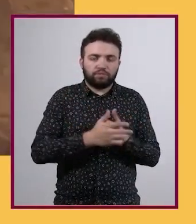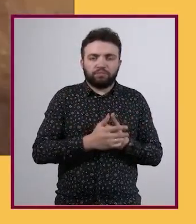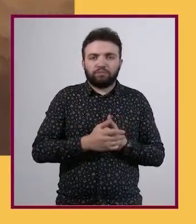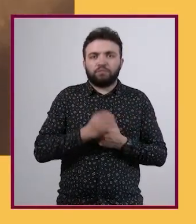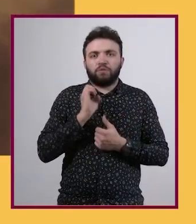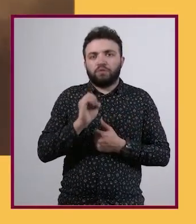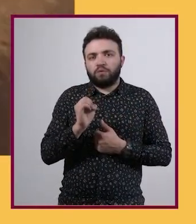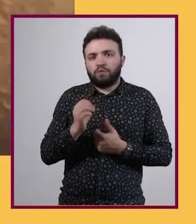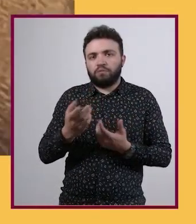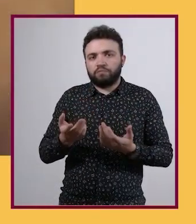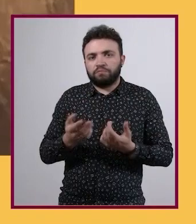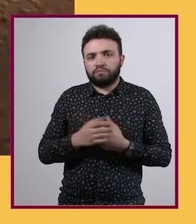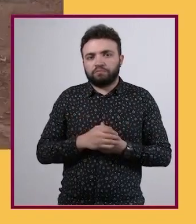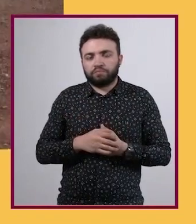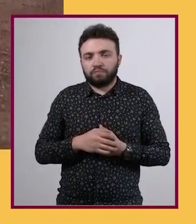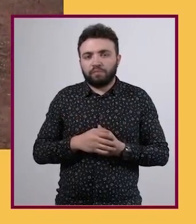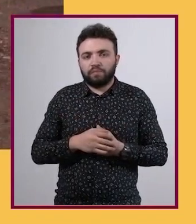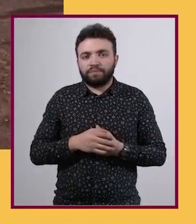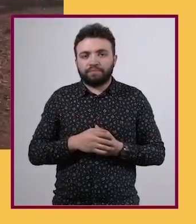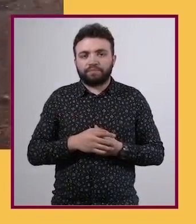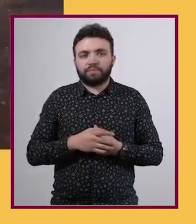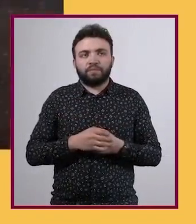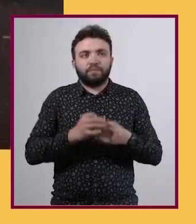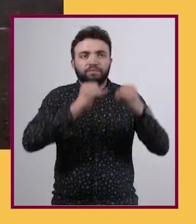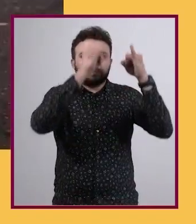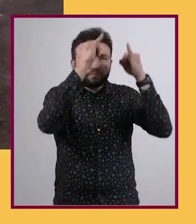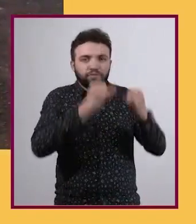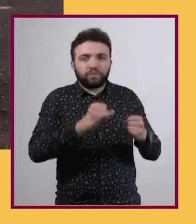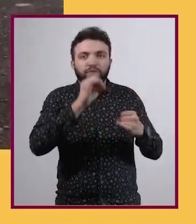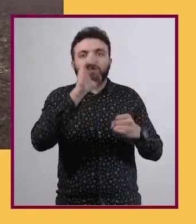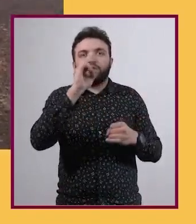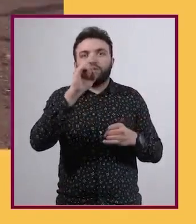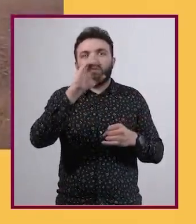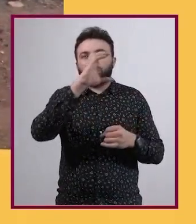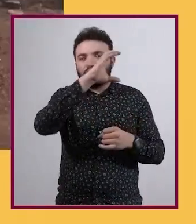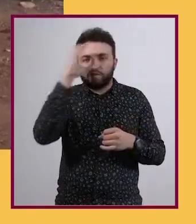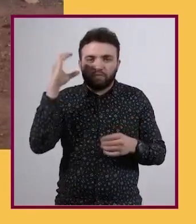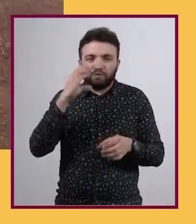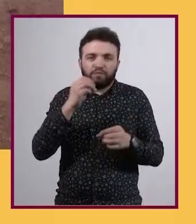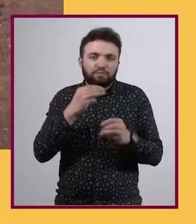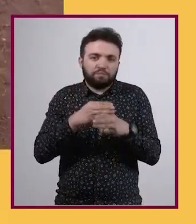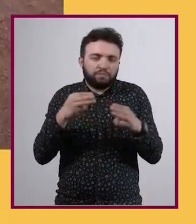o bien en imágenes o en objetos materiales.